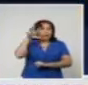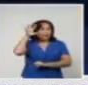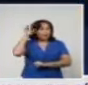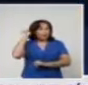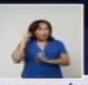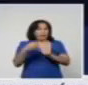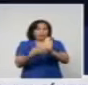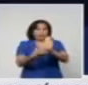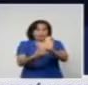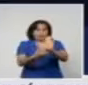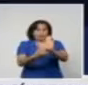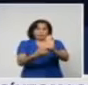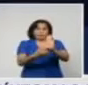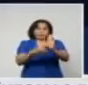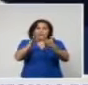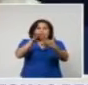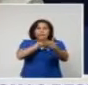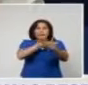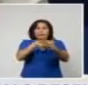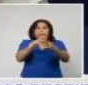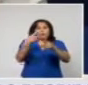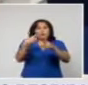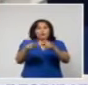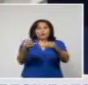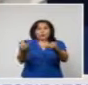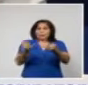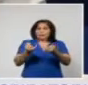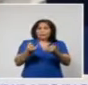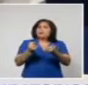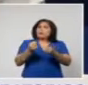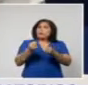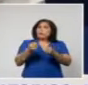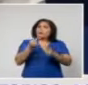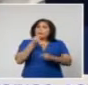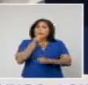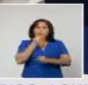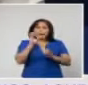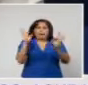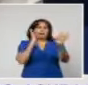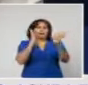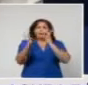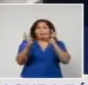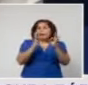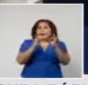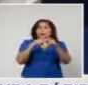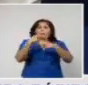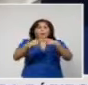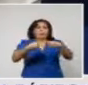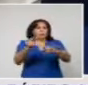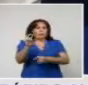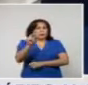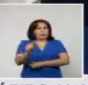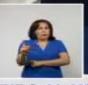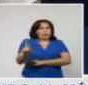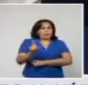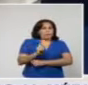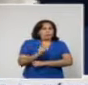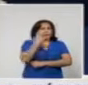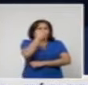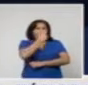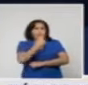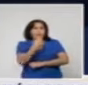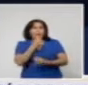hoy. Hay una noticia que se ha estado circulando y que se me han acercado, que habla de